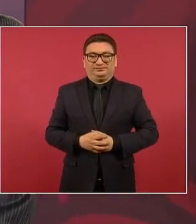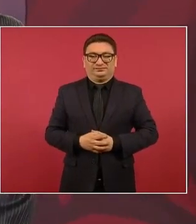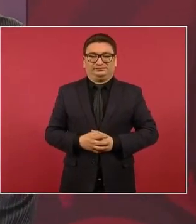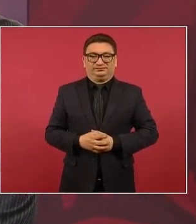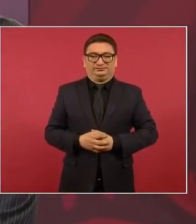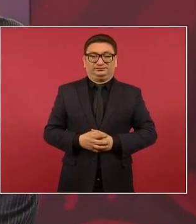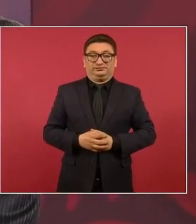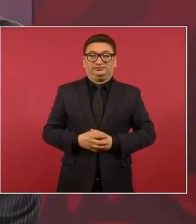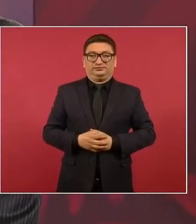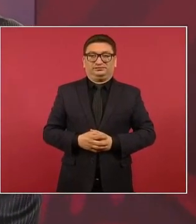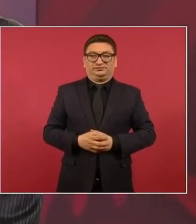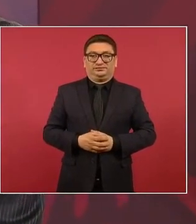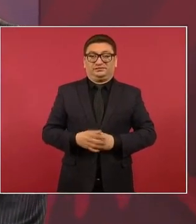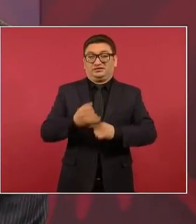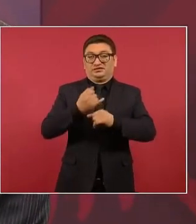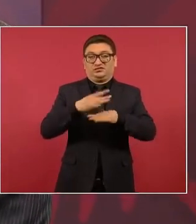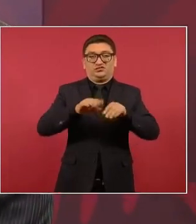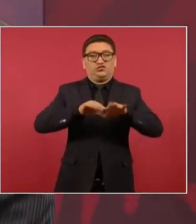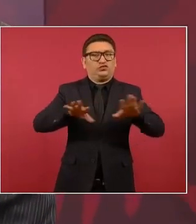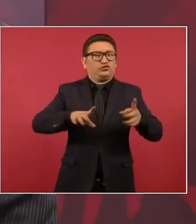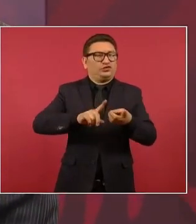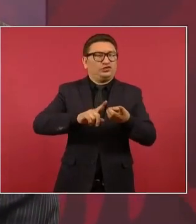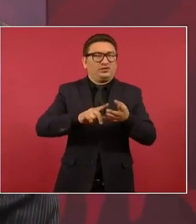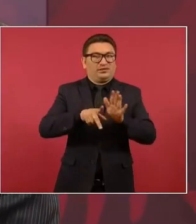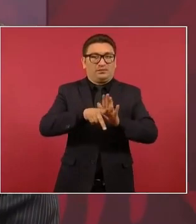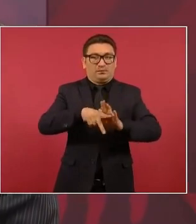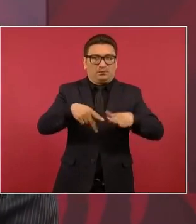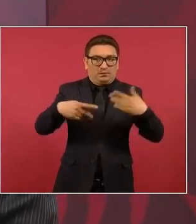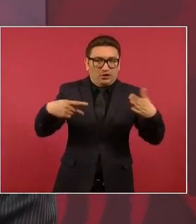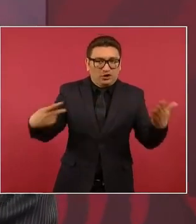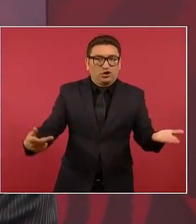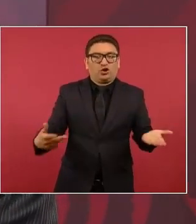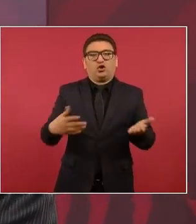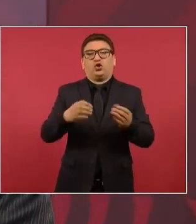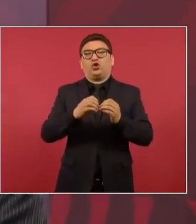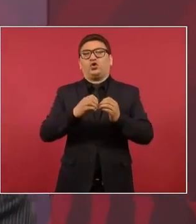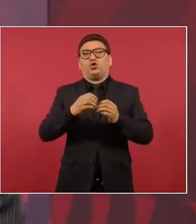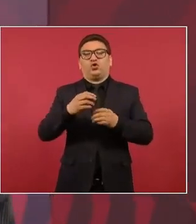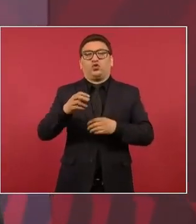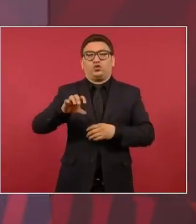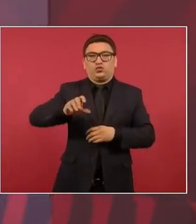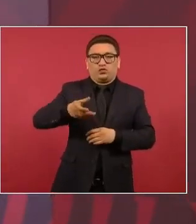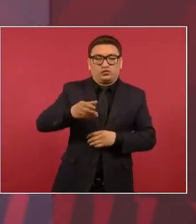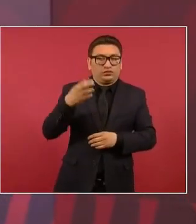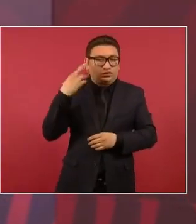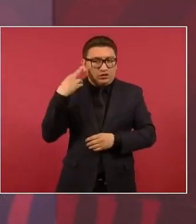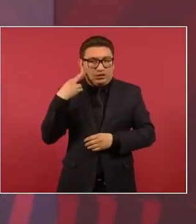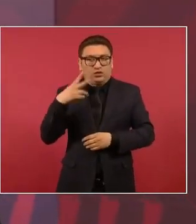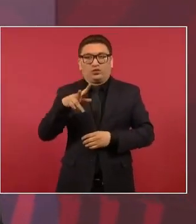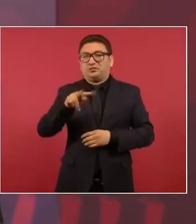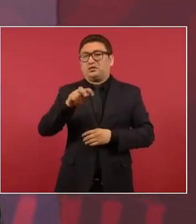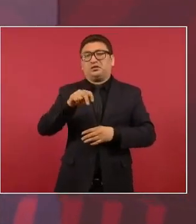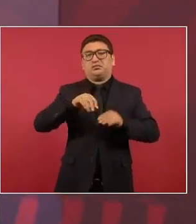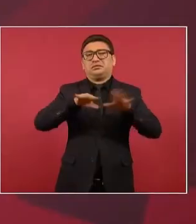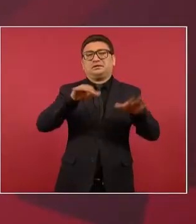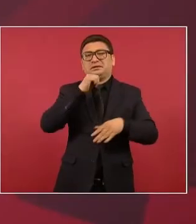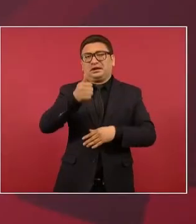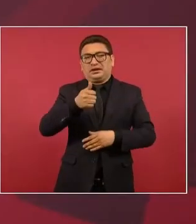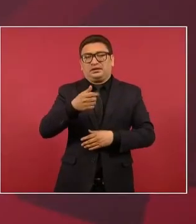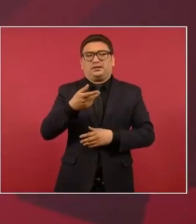en la información de los periódicos, de las estaciones de radio, en la televisión, pero